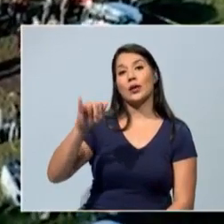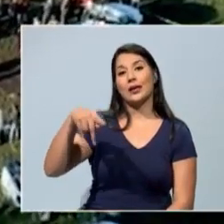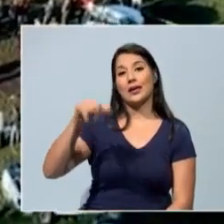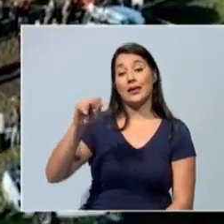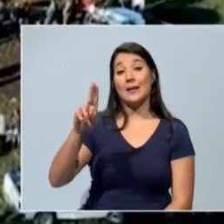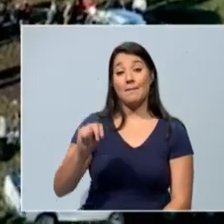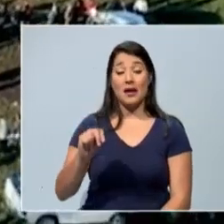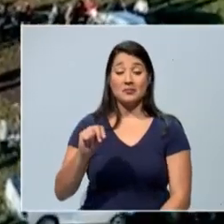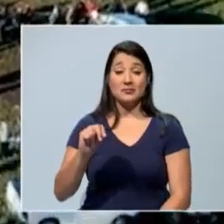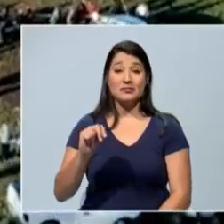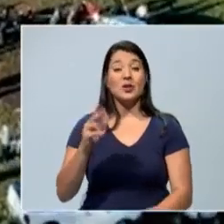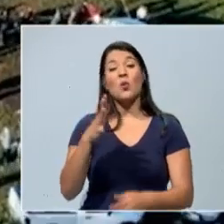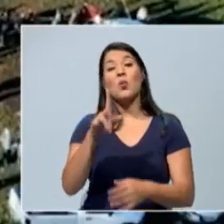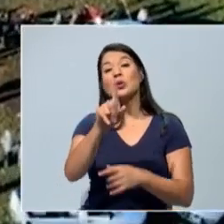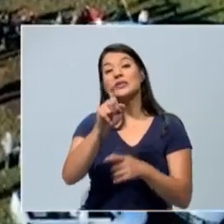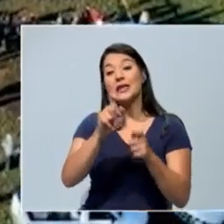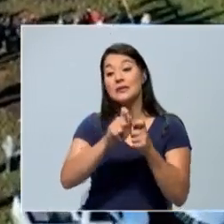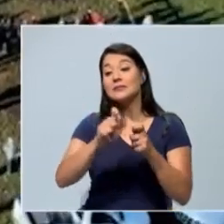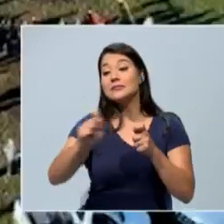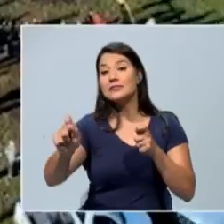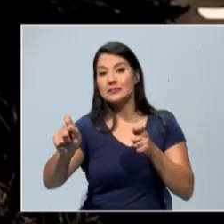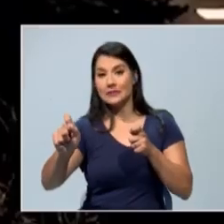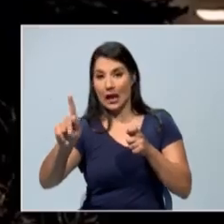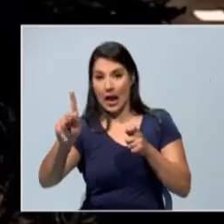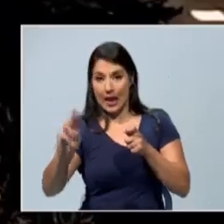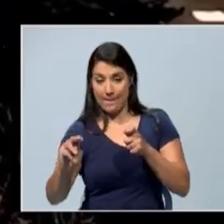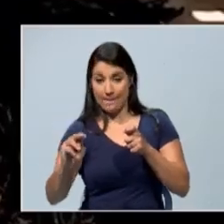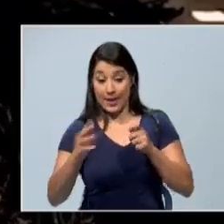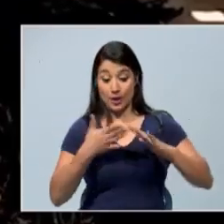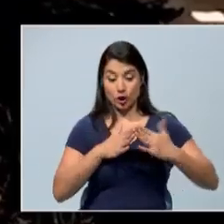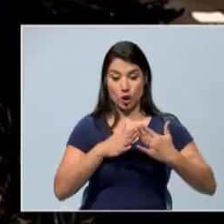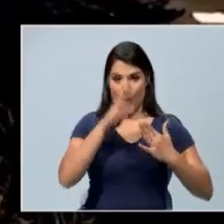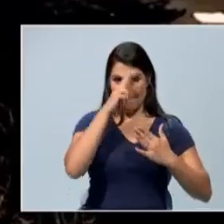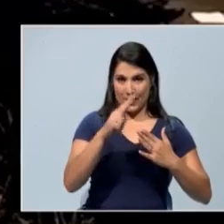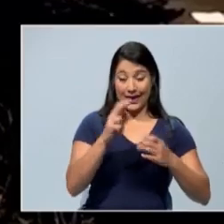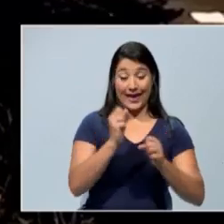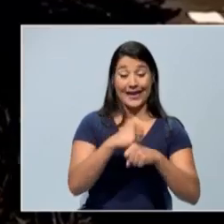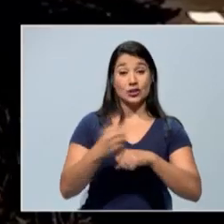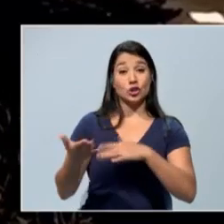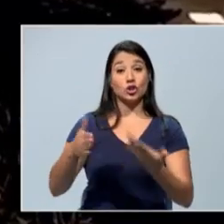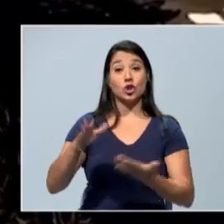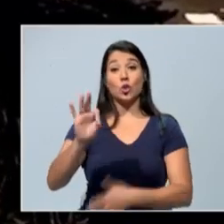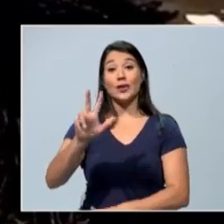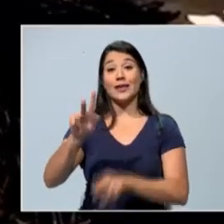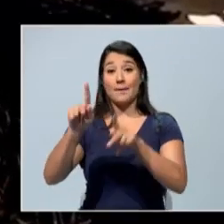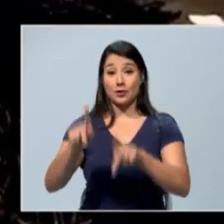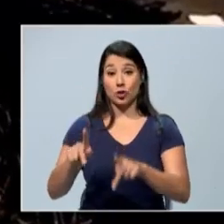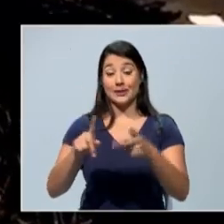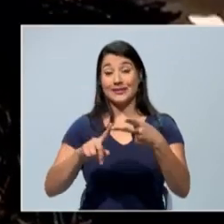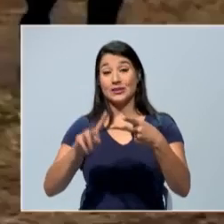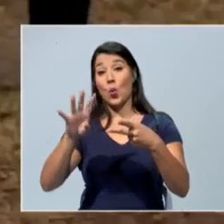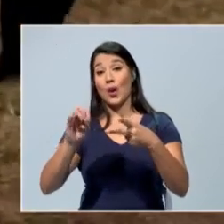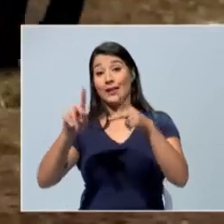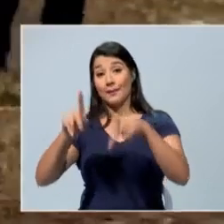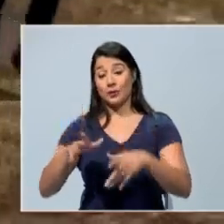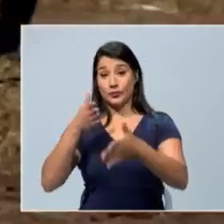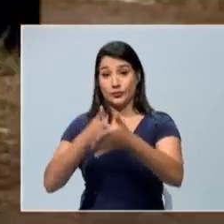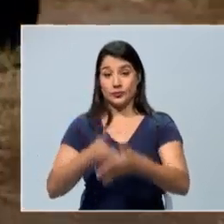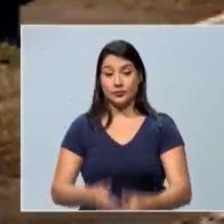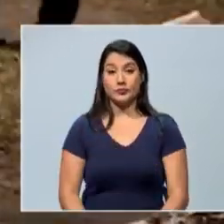Ciudad de México, ocasionó la muerte de 93 personas y provocó más de 40 heridos.